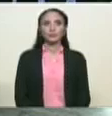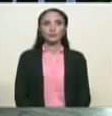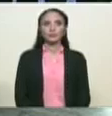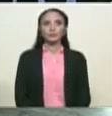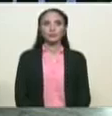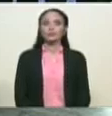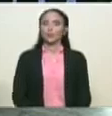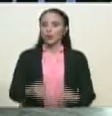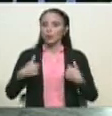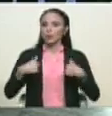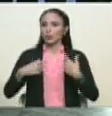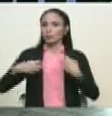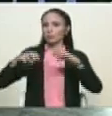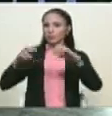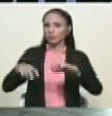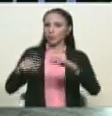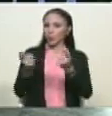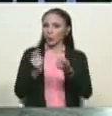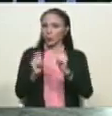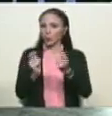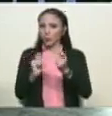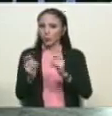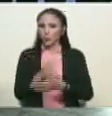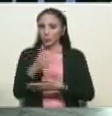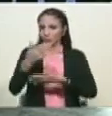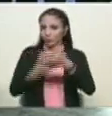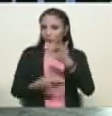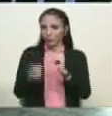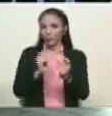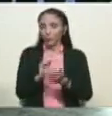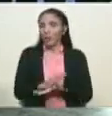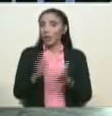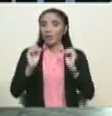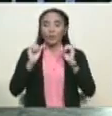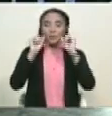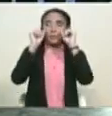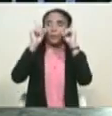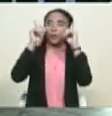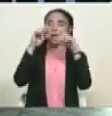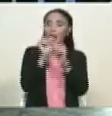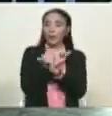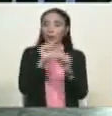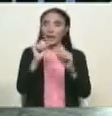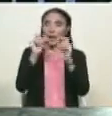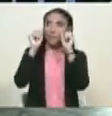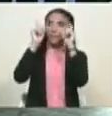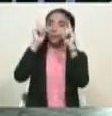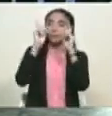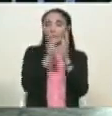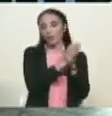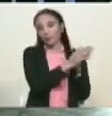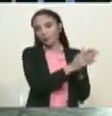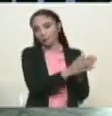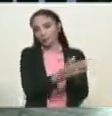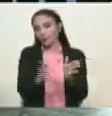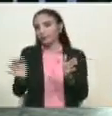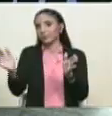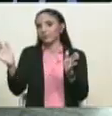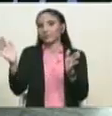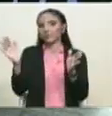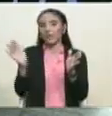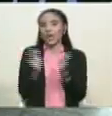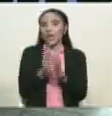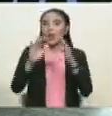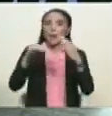conversando, trabajando siempre. Nosotros trabajamos desde que abrimos los ojos en la mañana hasta después de que los cerramos